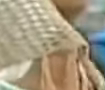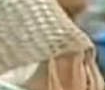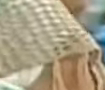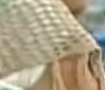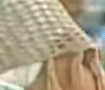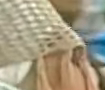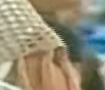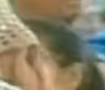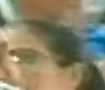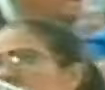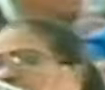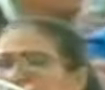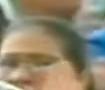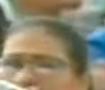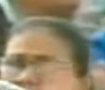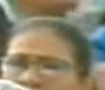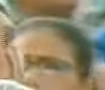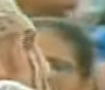hippie.